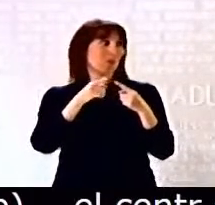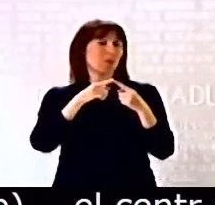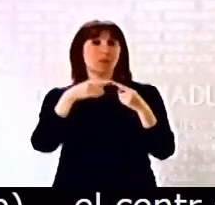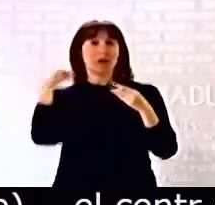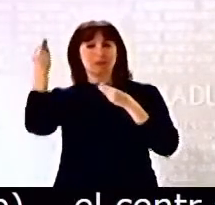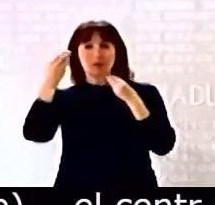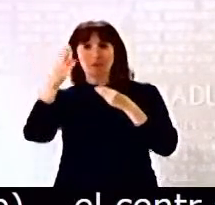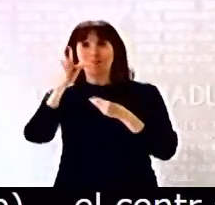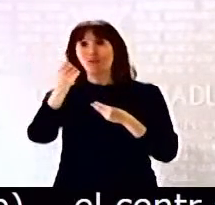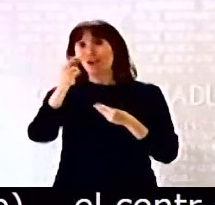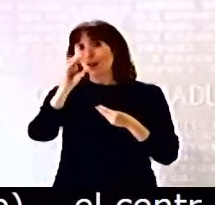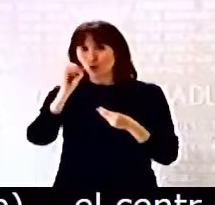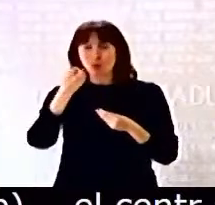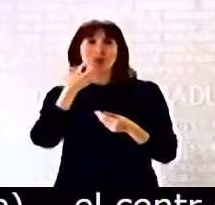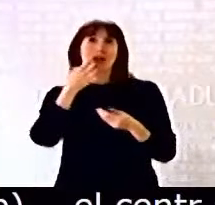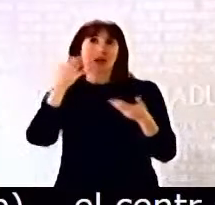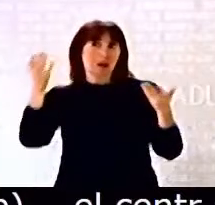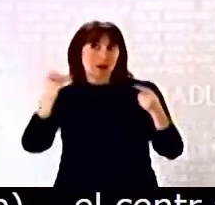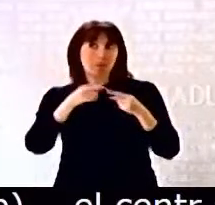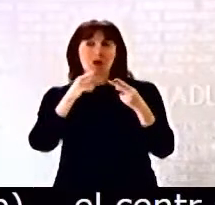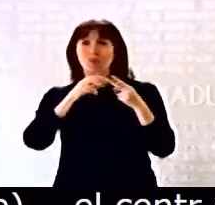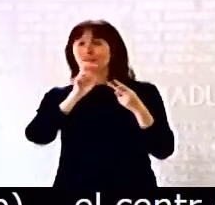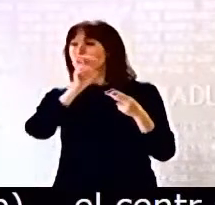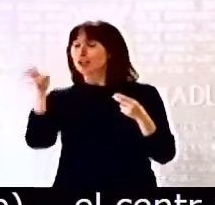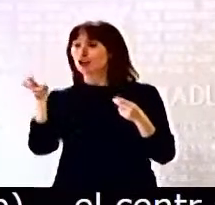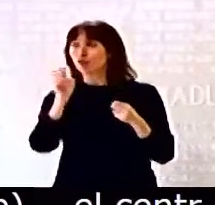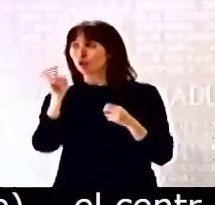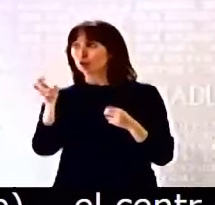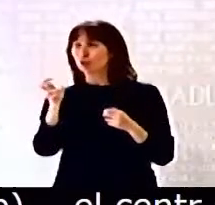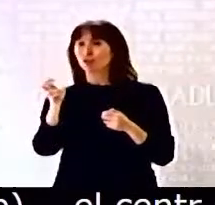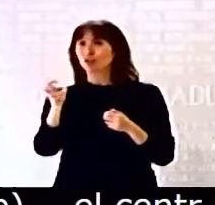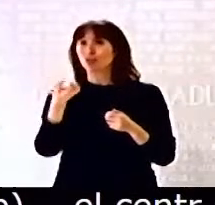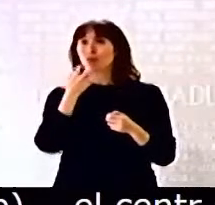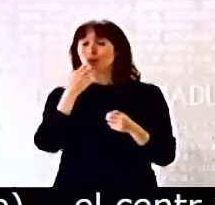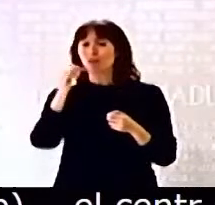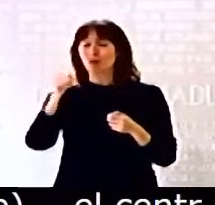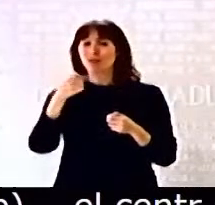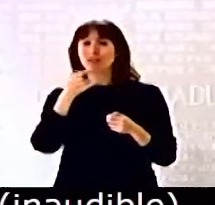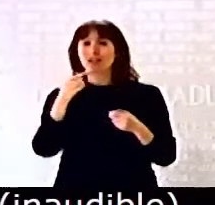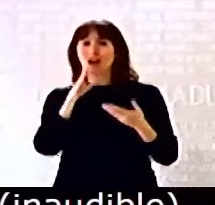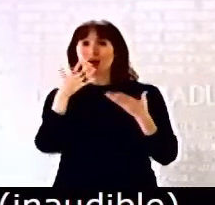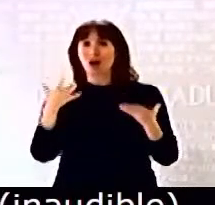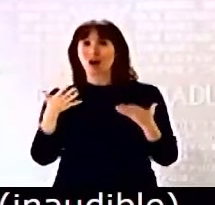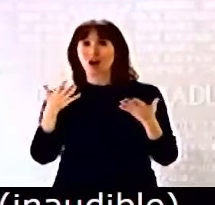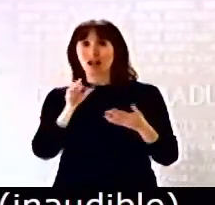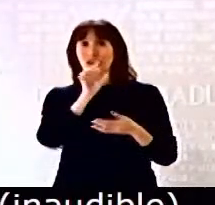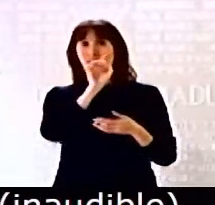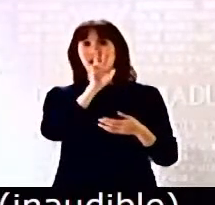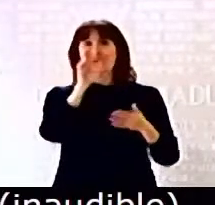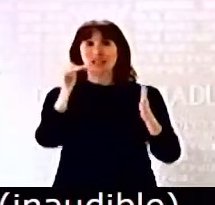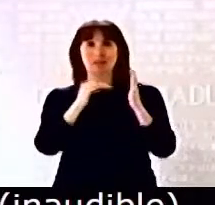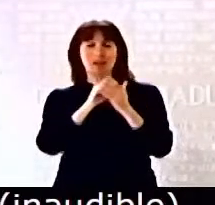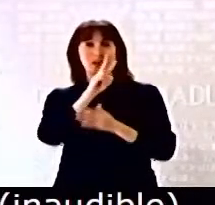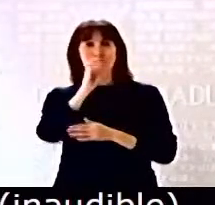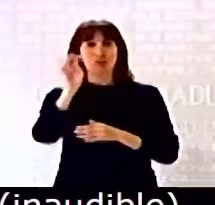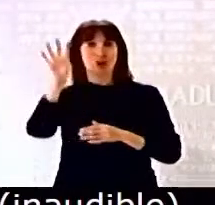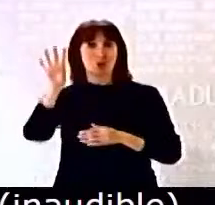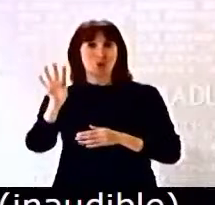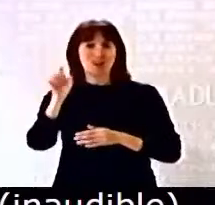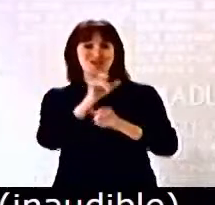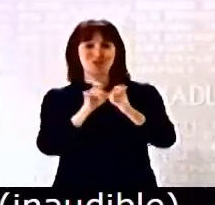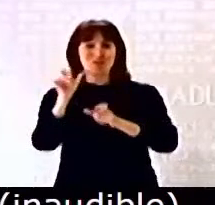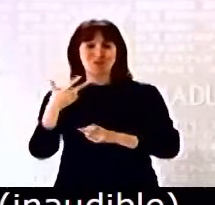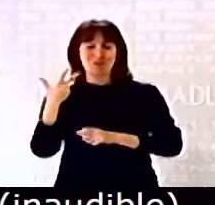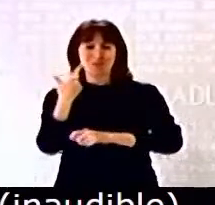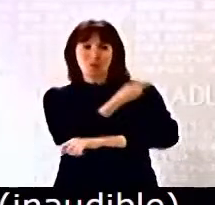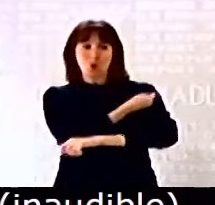pensando. Y otra cuestión que me salta de ojo, y es que ha dicho que a día de hoy hay 13.204 personas que tienen ya las